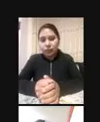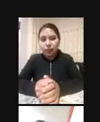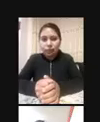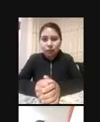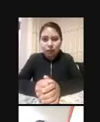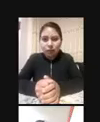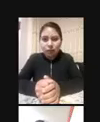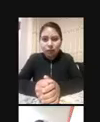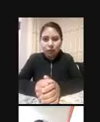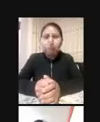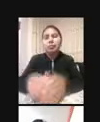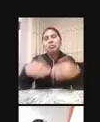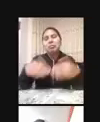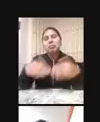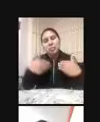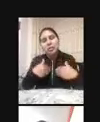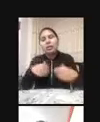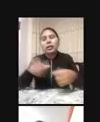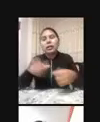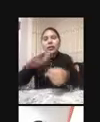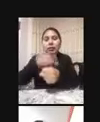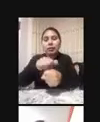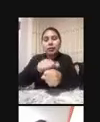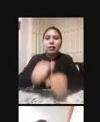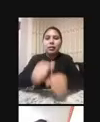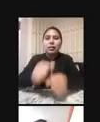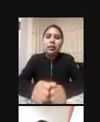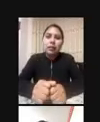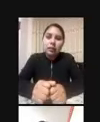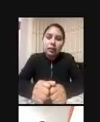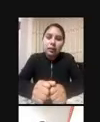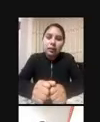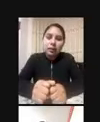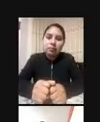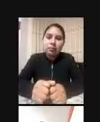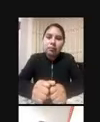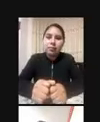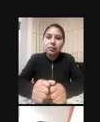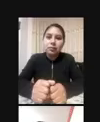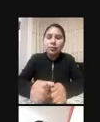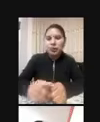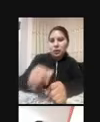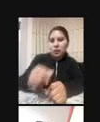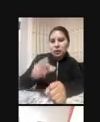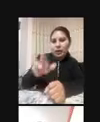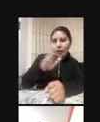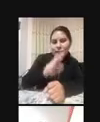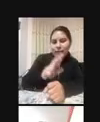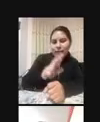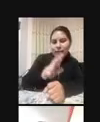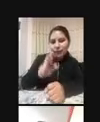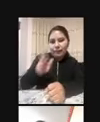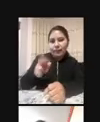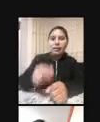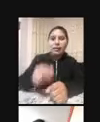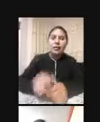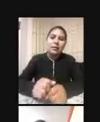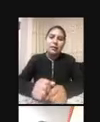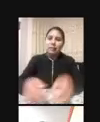trabajar con tres R's, la regla de las tres R's, que es reglas, rutinas y